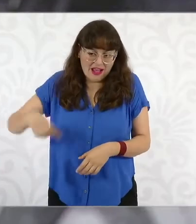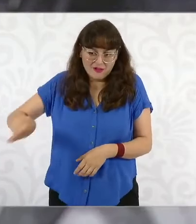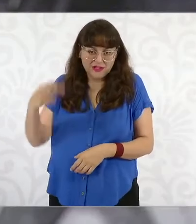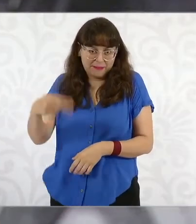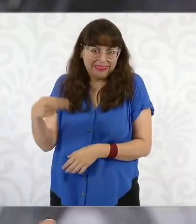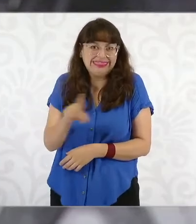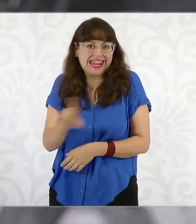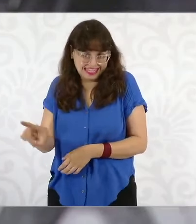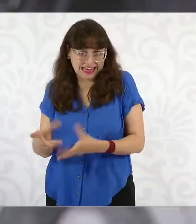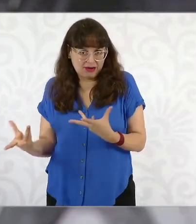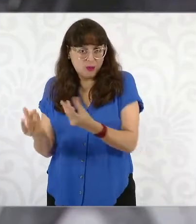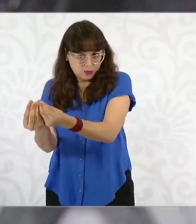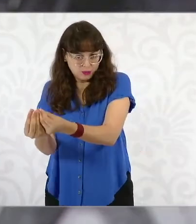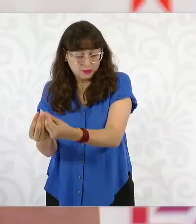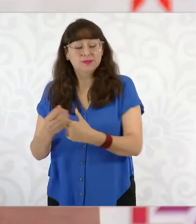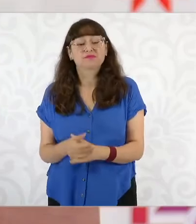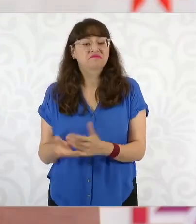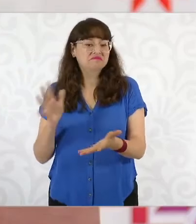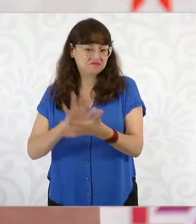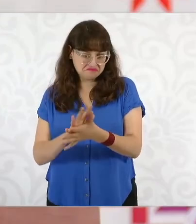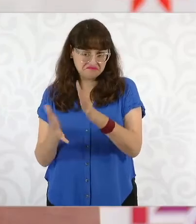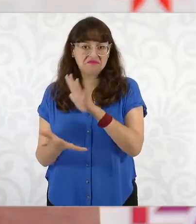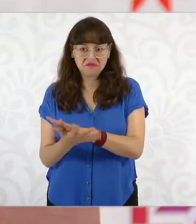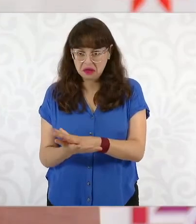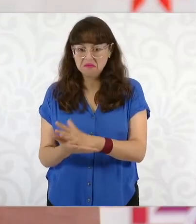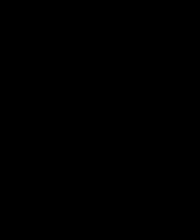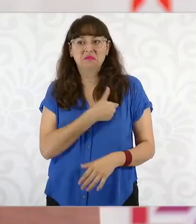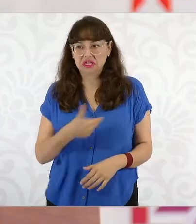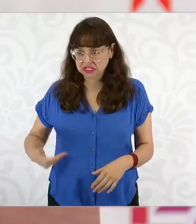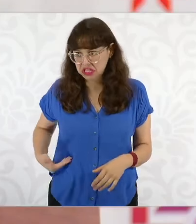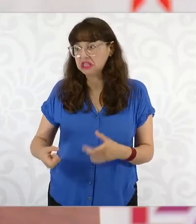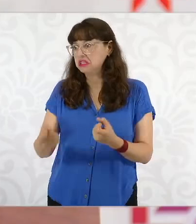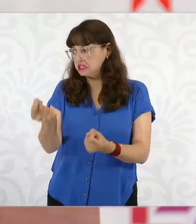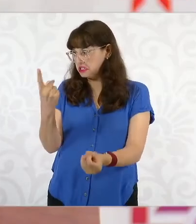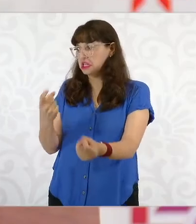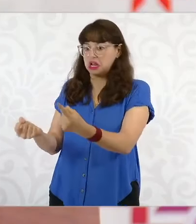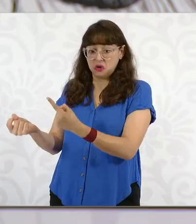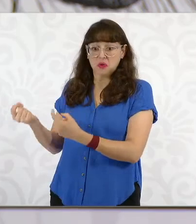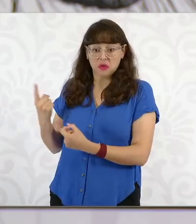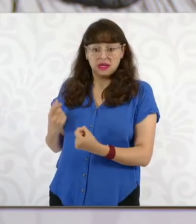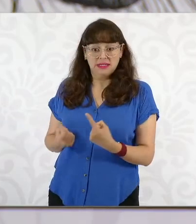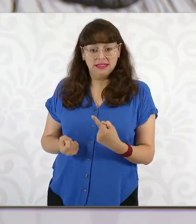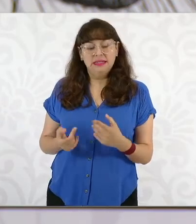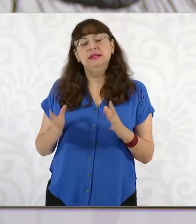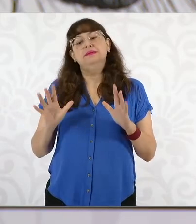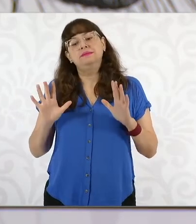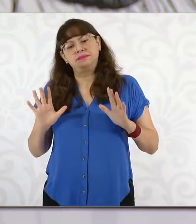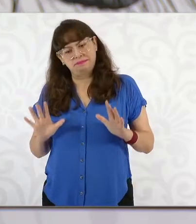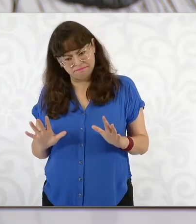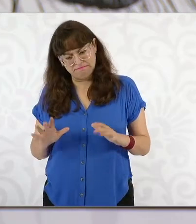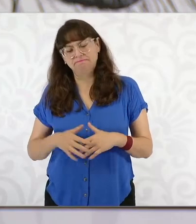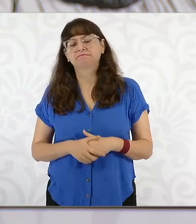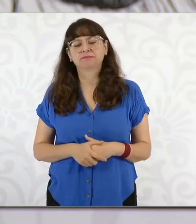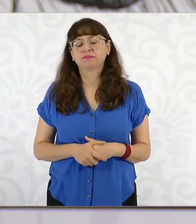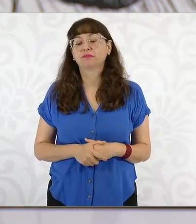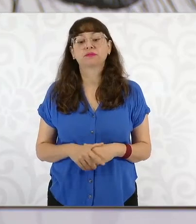y vinculados en efecto con algunos presidentes. También hay que tener pruebas para decir si en